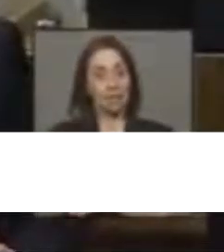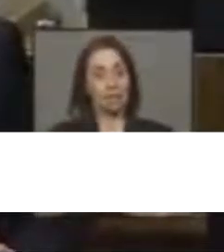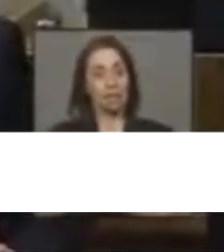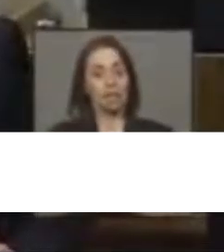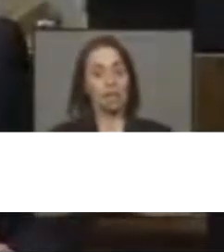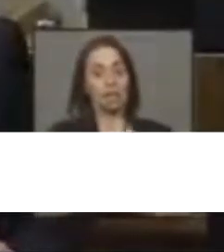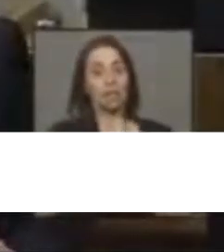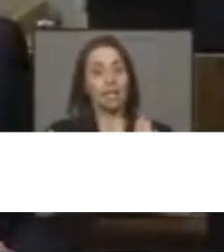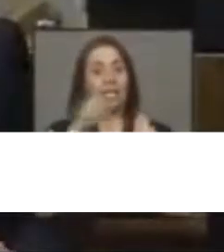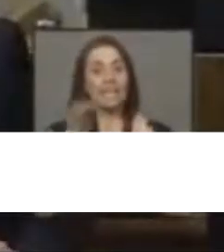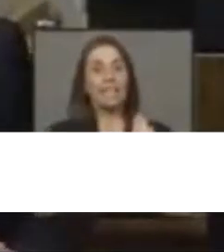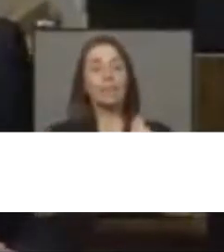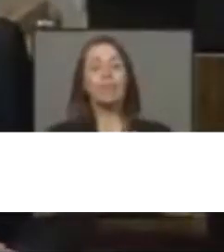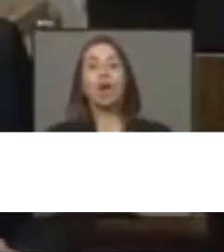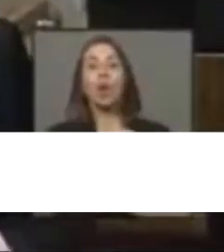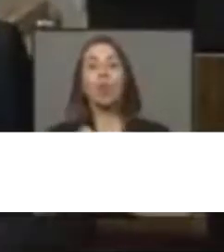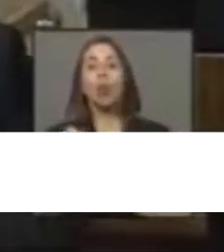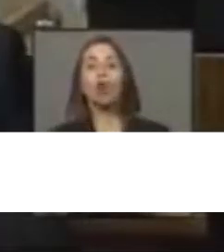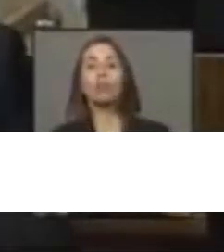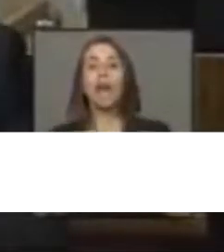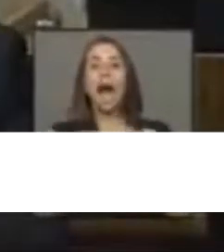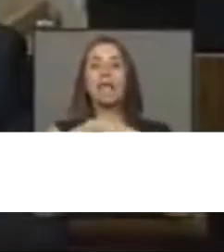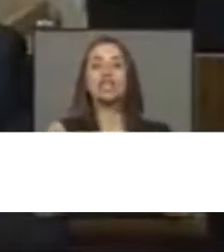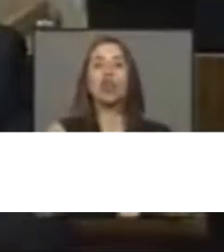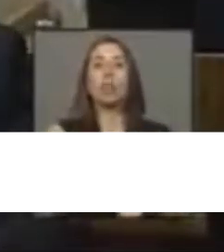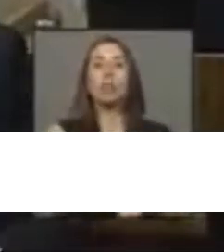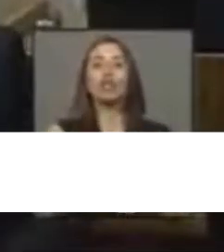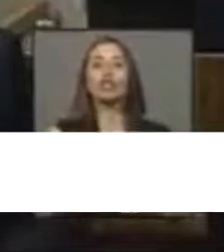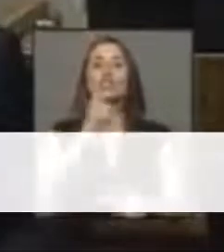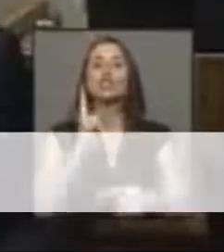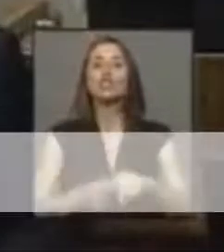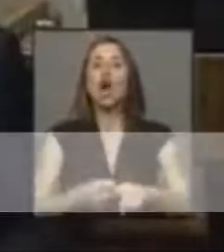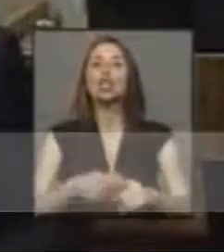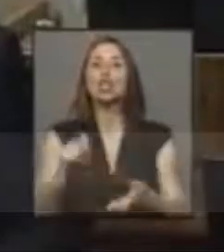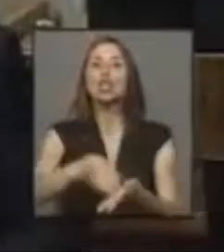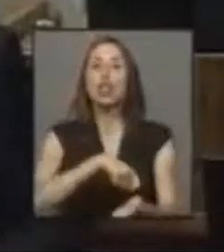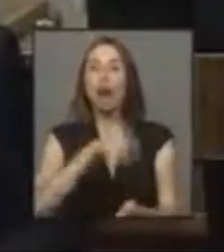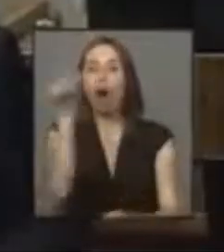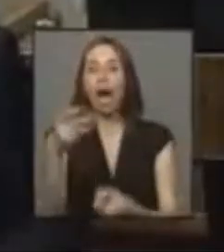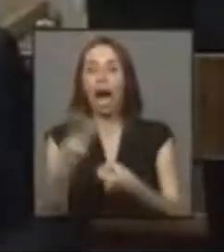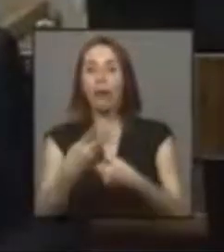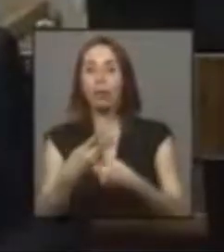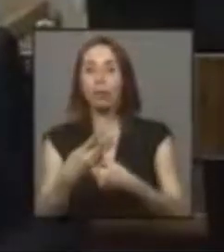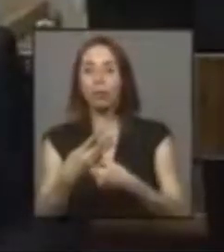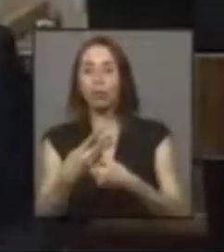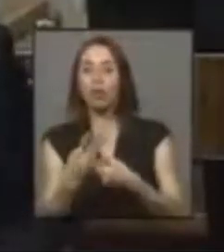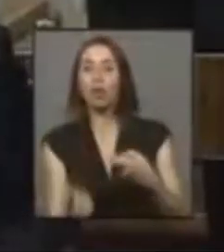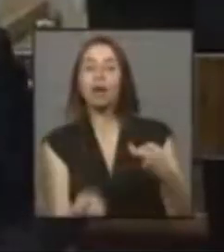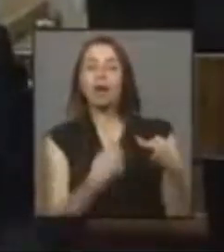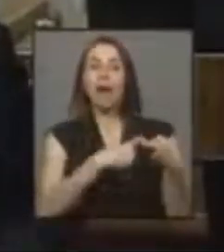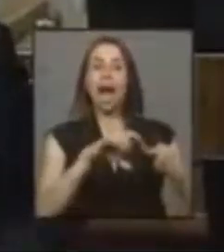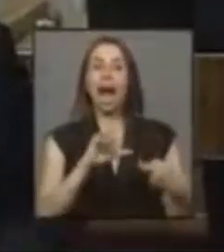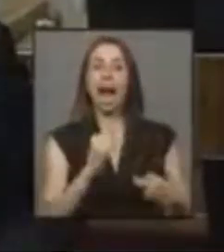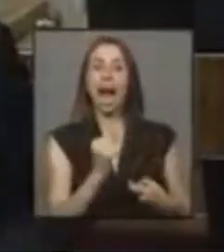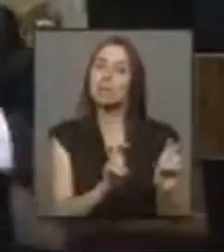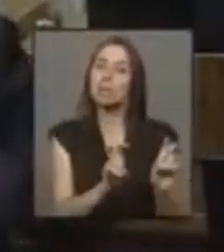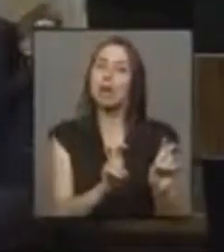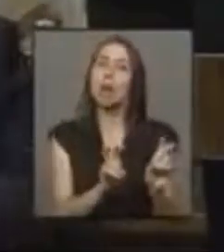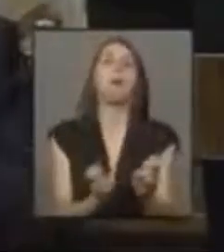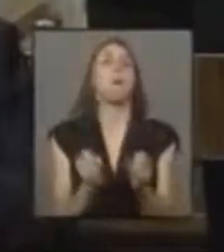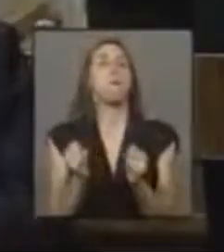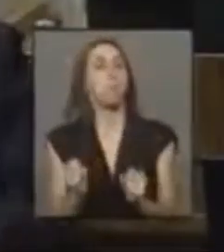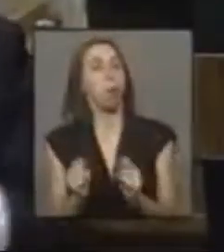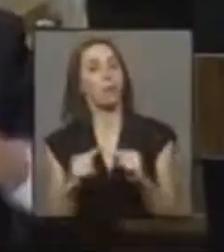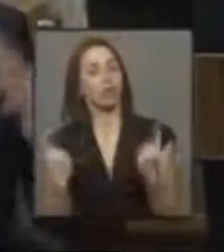elimine definitivamente la cuota de incorporación de los socios, de los adultos mayores a la suscripción de las cajas de compensación. Que